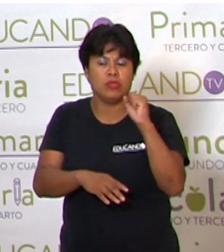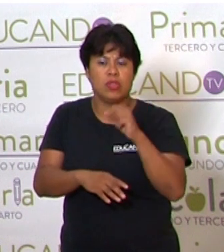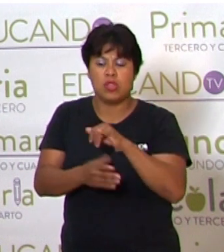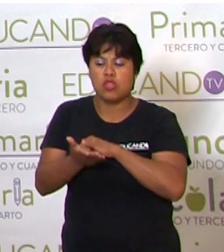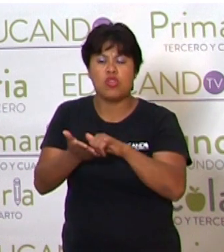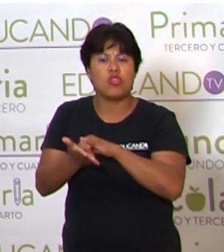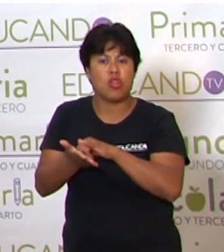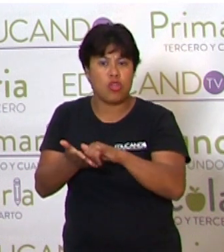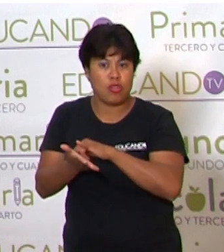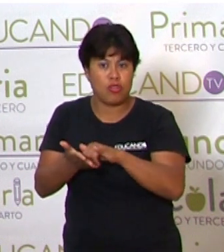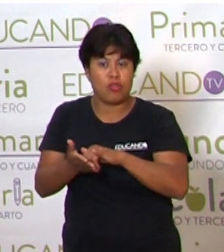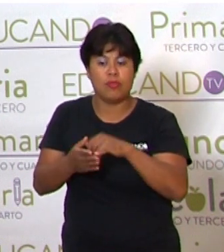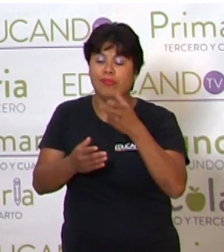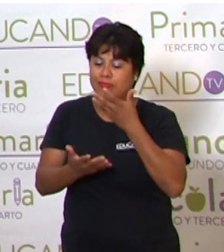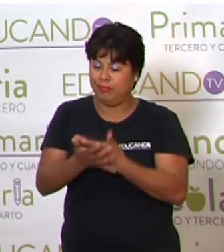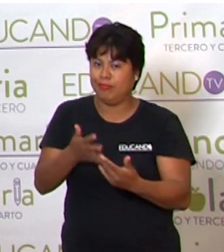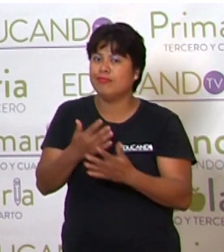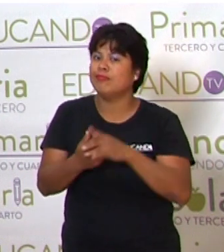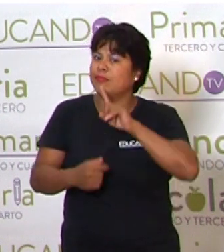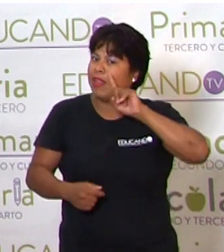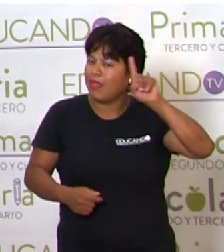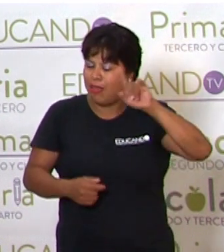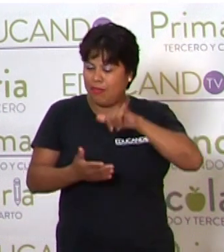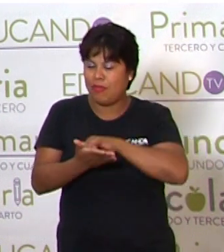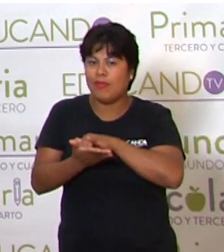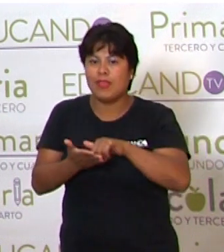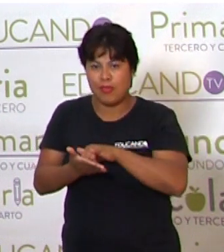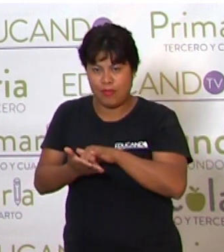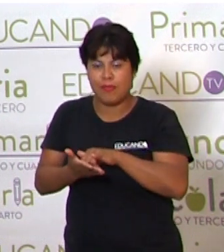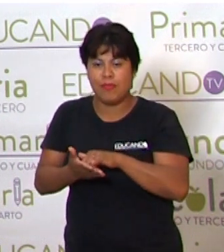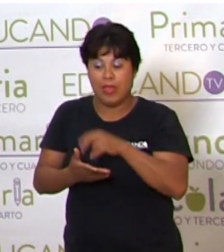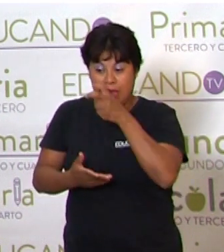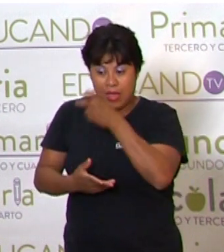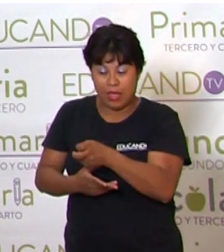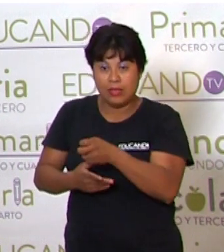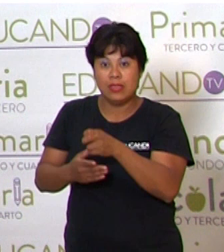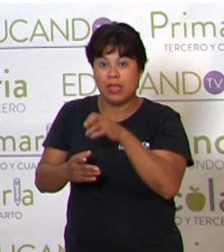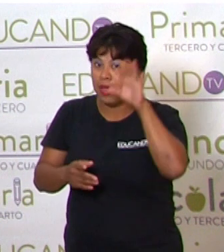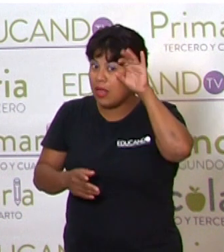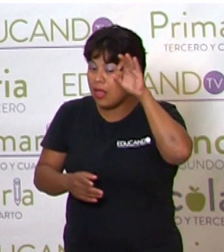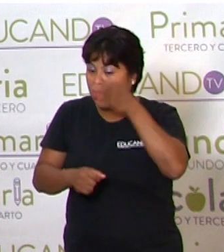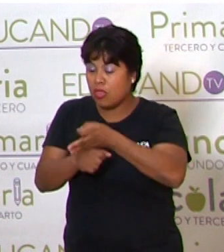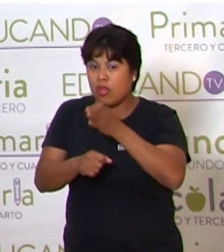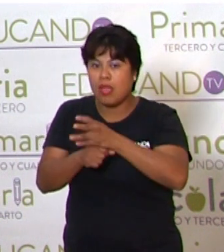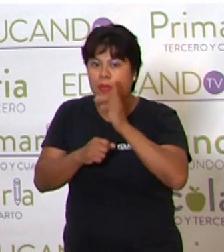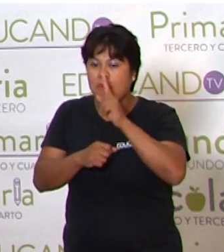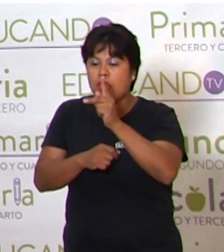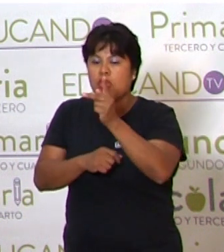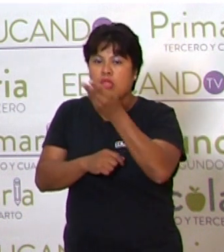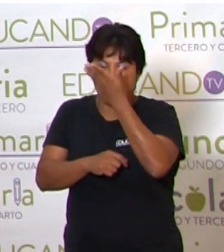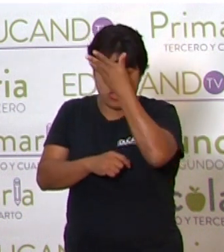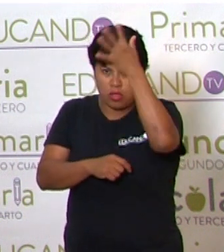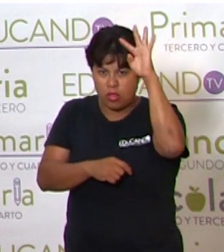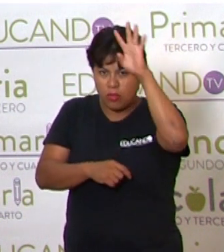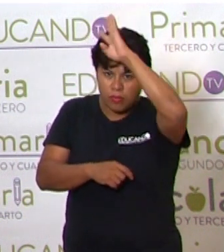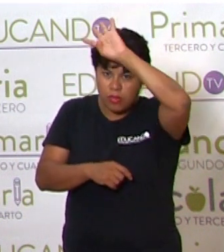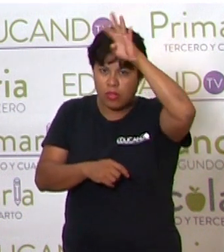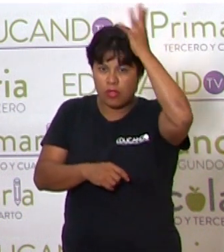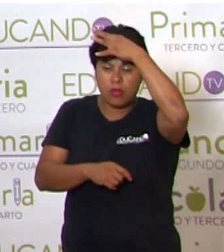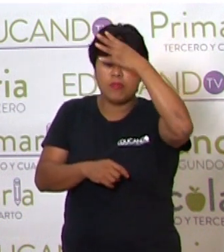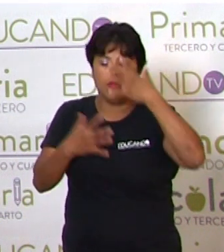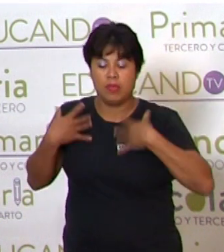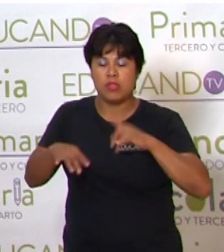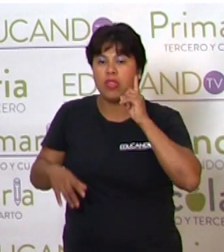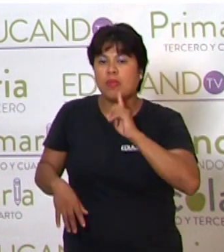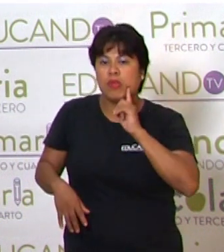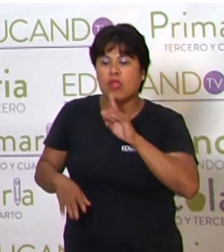Yorker, editada en Nueva York. Y en esta caricatura vemos a Trump vestido de mujer